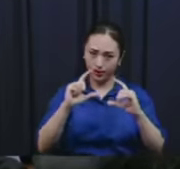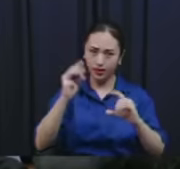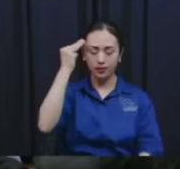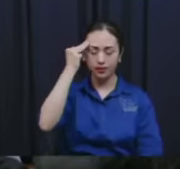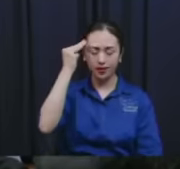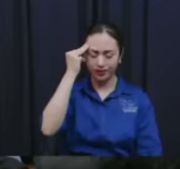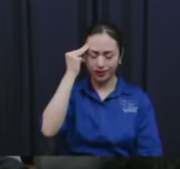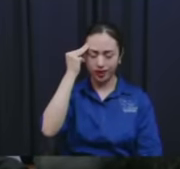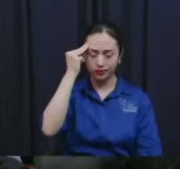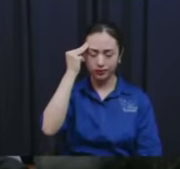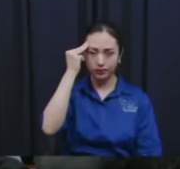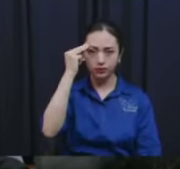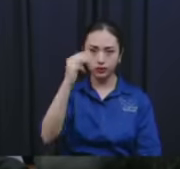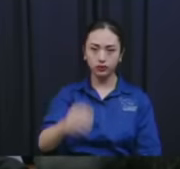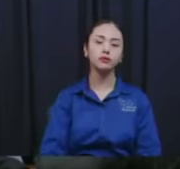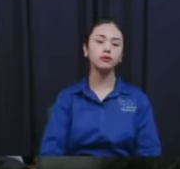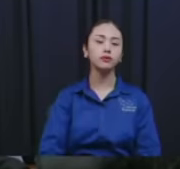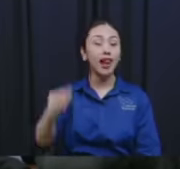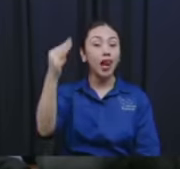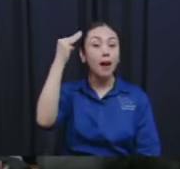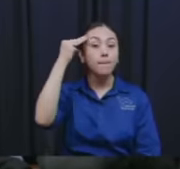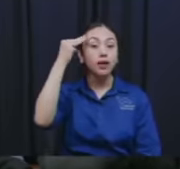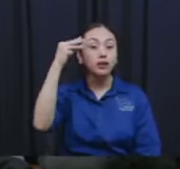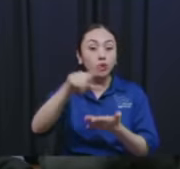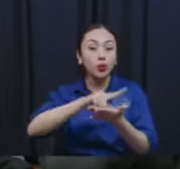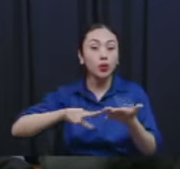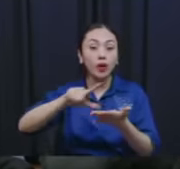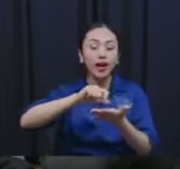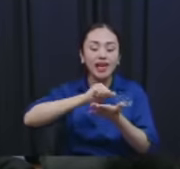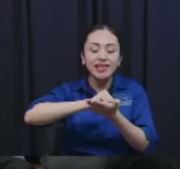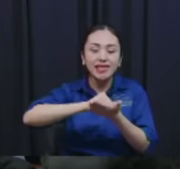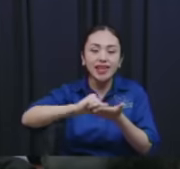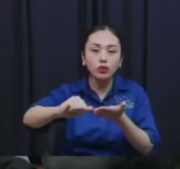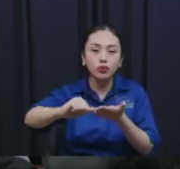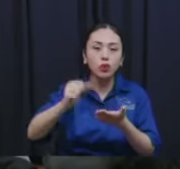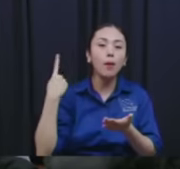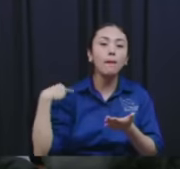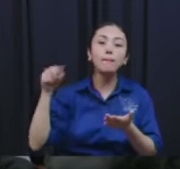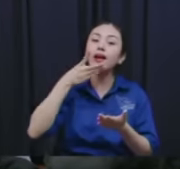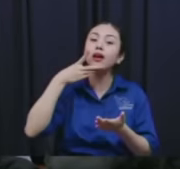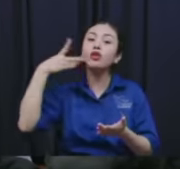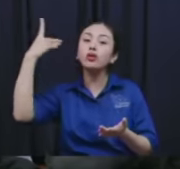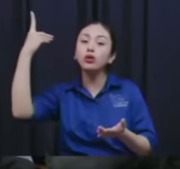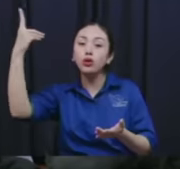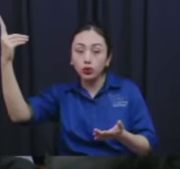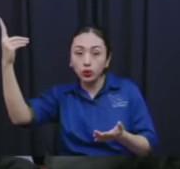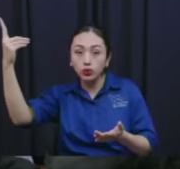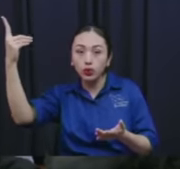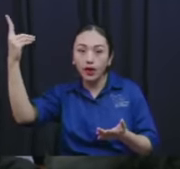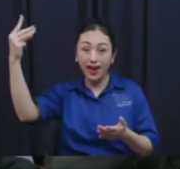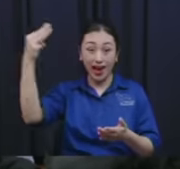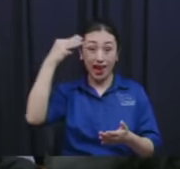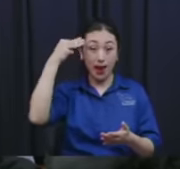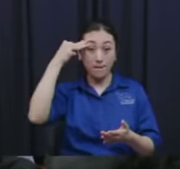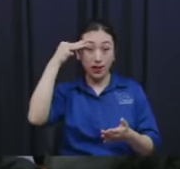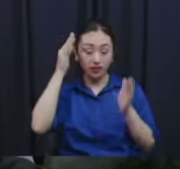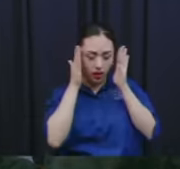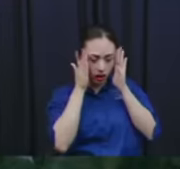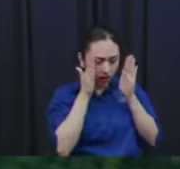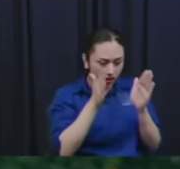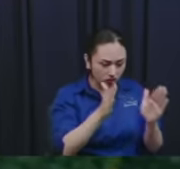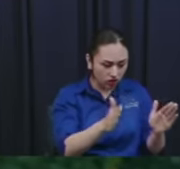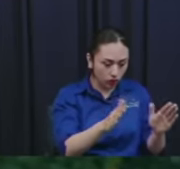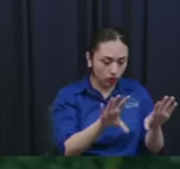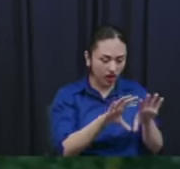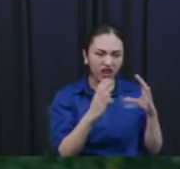mente la mente debe ser un santuario para Dios dice que la mente puesta en la carne es muerte pero la mente puesta